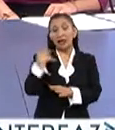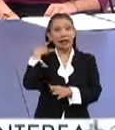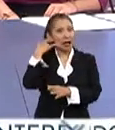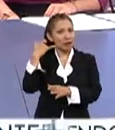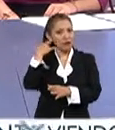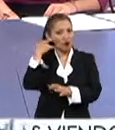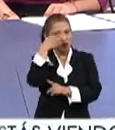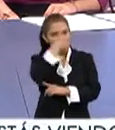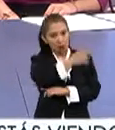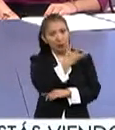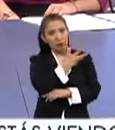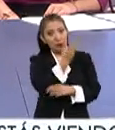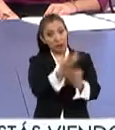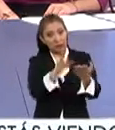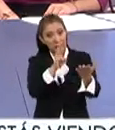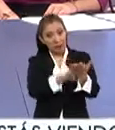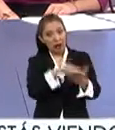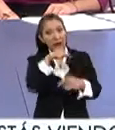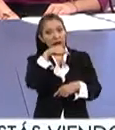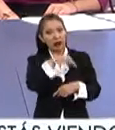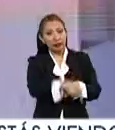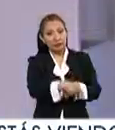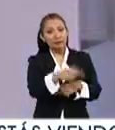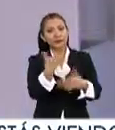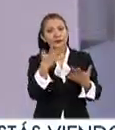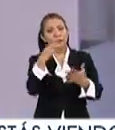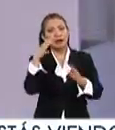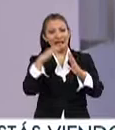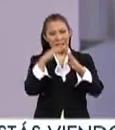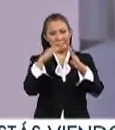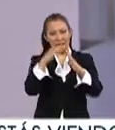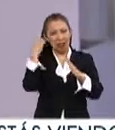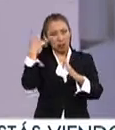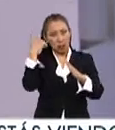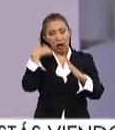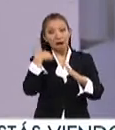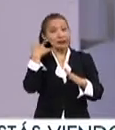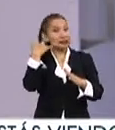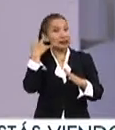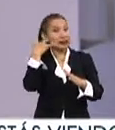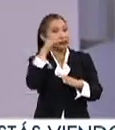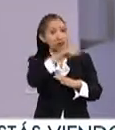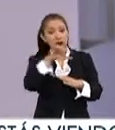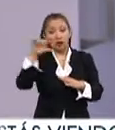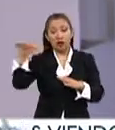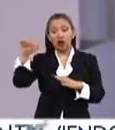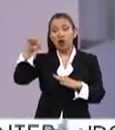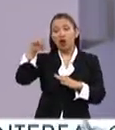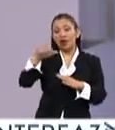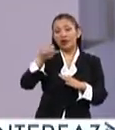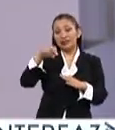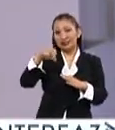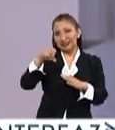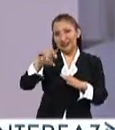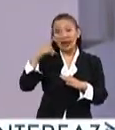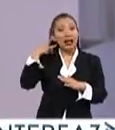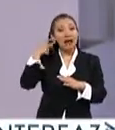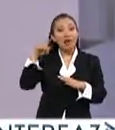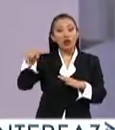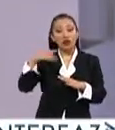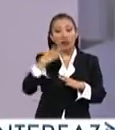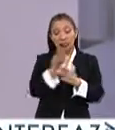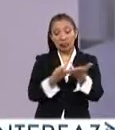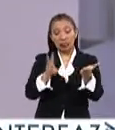California. Entonces ya tenemos con Casa Durango, en Los Ángeles, y en Oxnard, en California, el